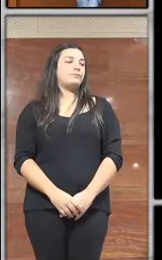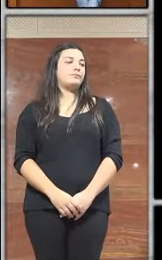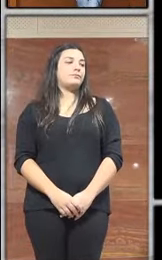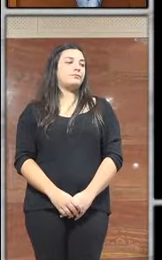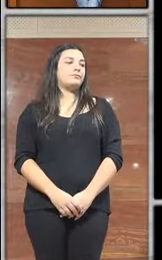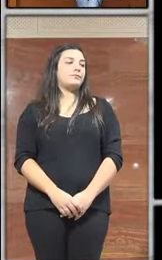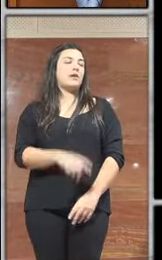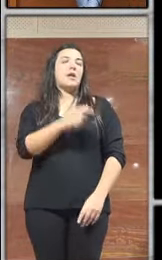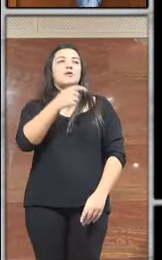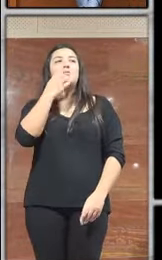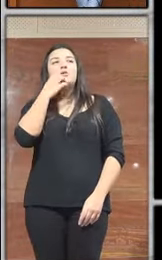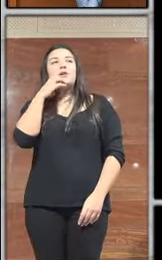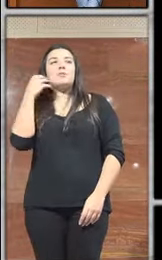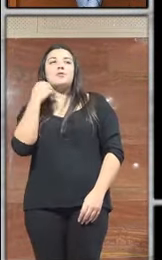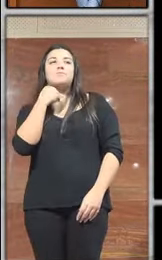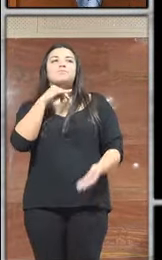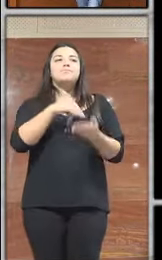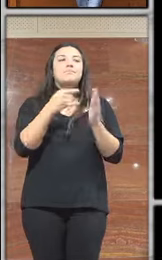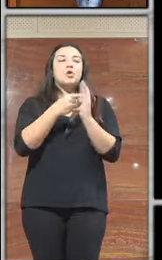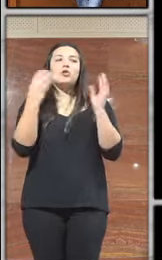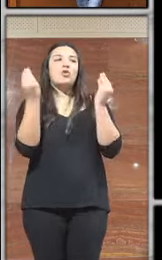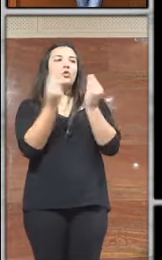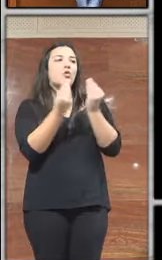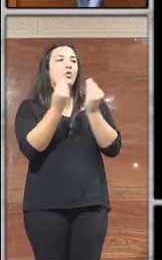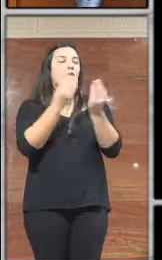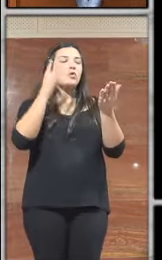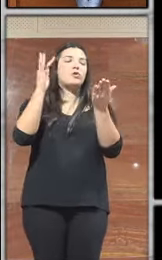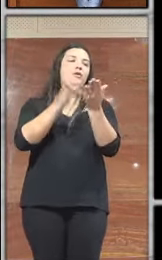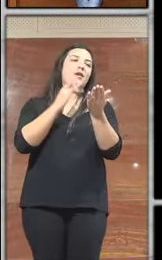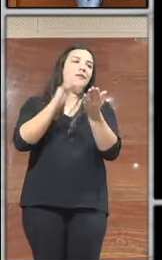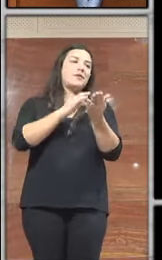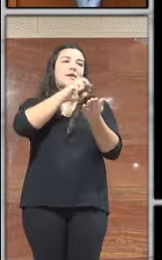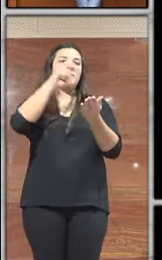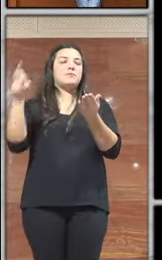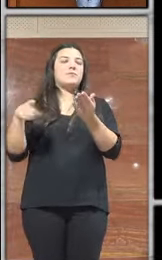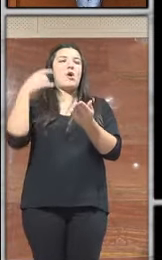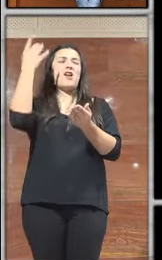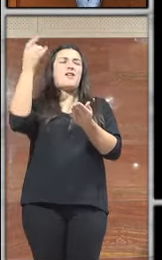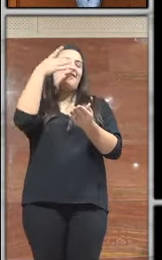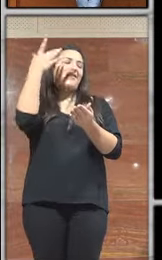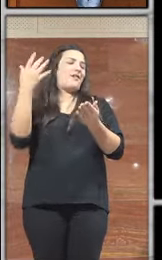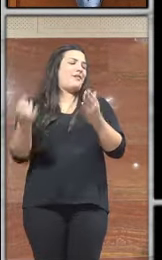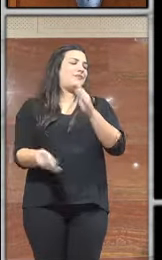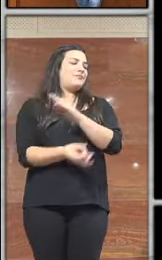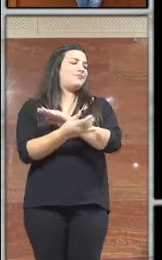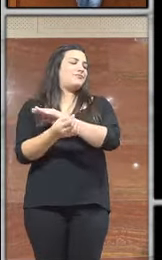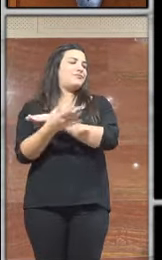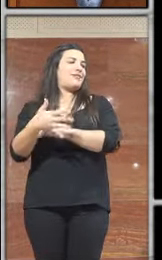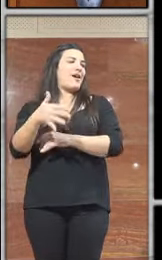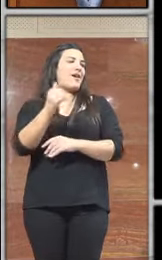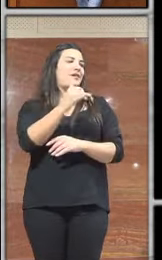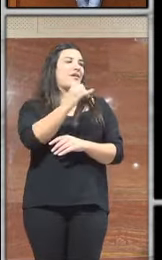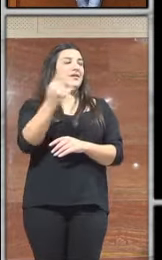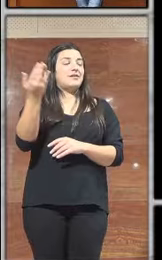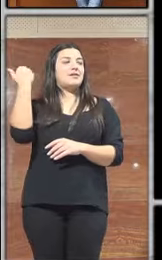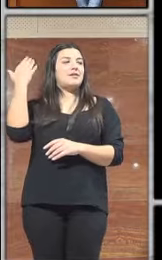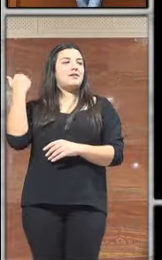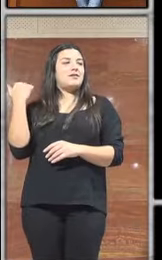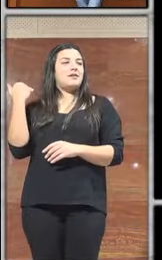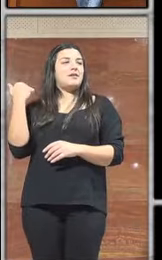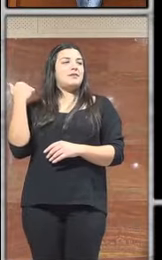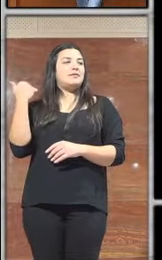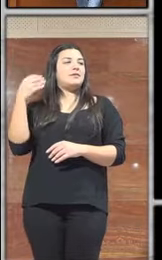conjunto, revista, tal. Ahí habían muchísimas aportaciones de lo que queríamos hacer. Ayer, Isatur también nos